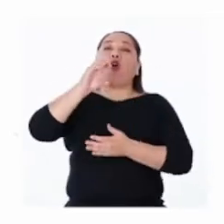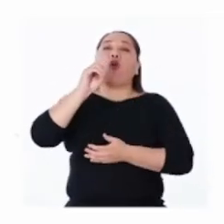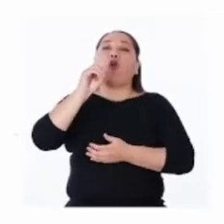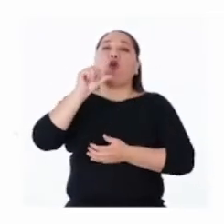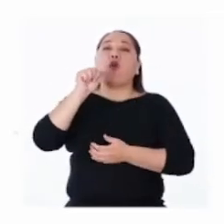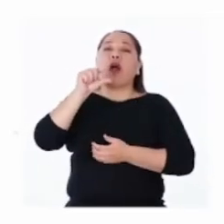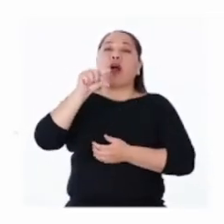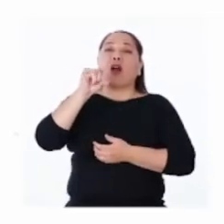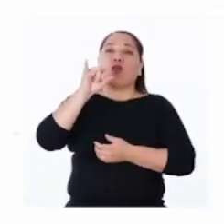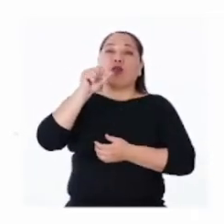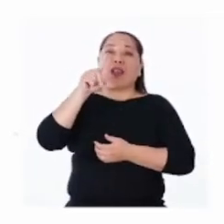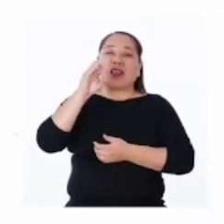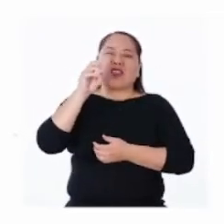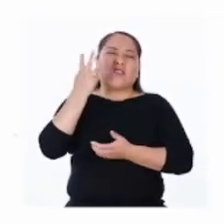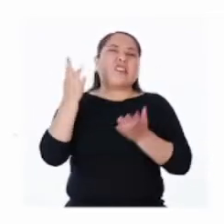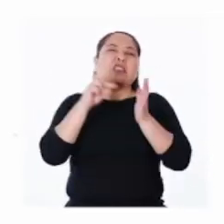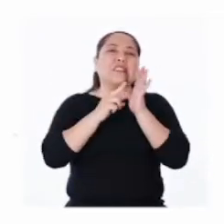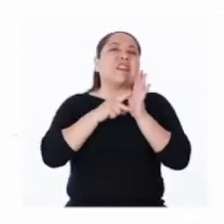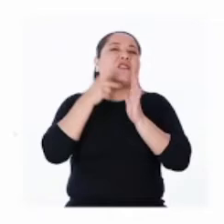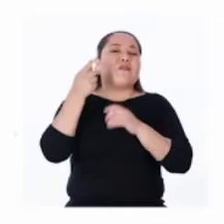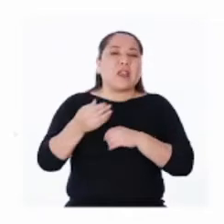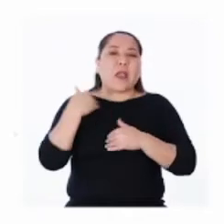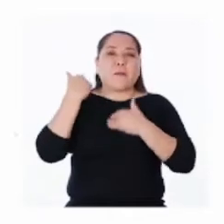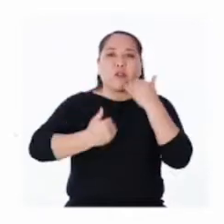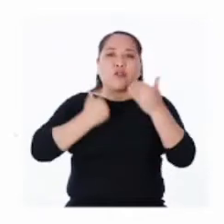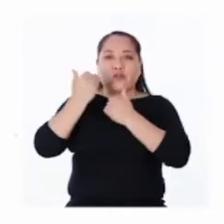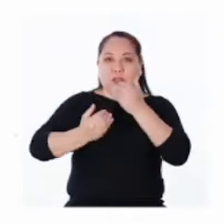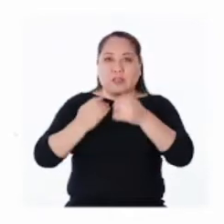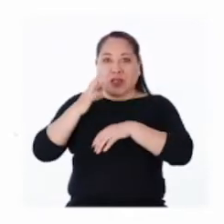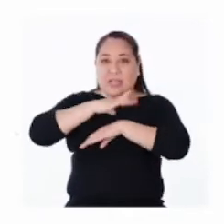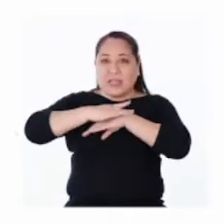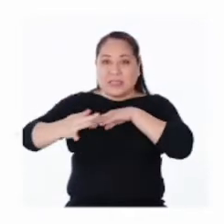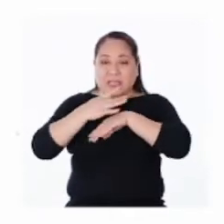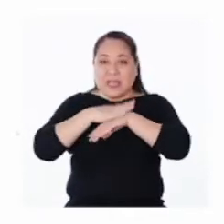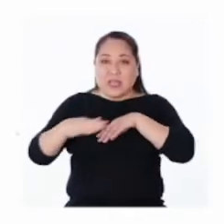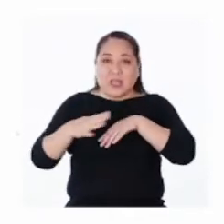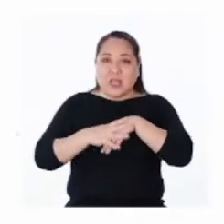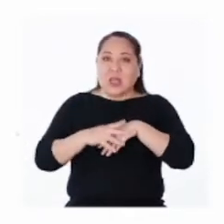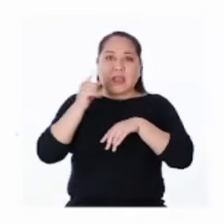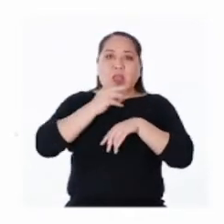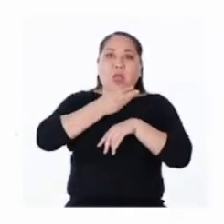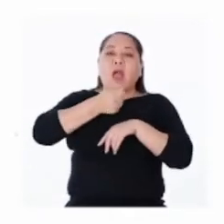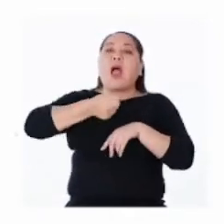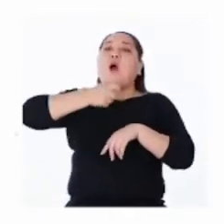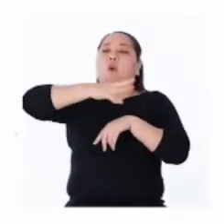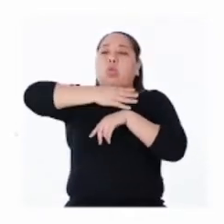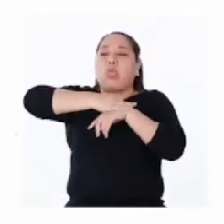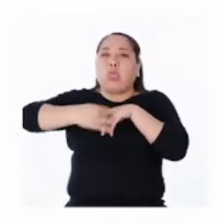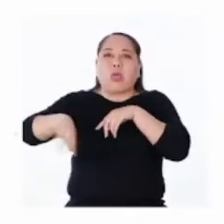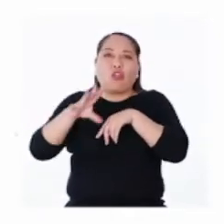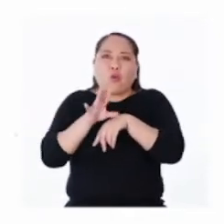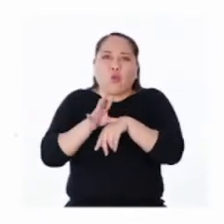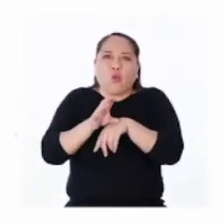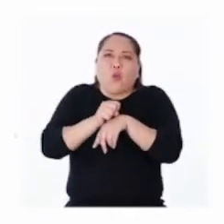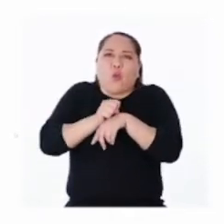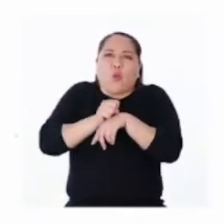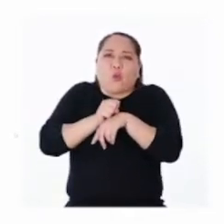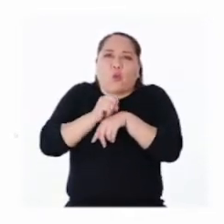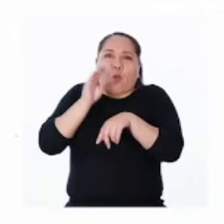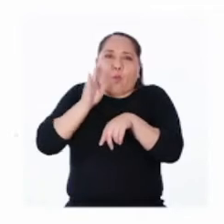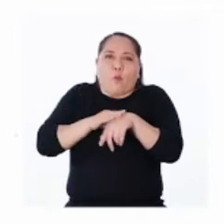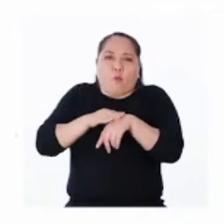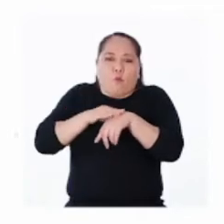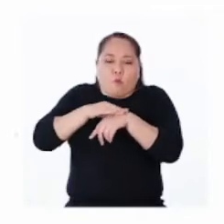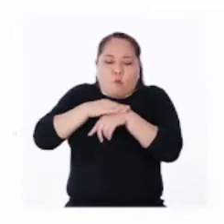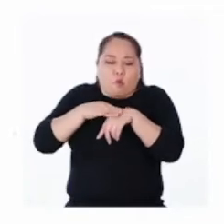sanguínea. Recordemos que se denomina coagulación al proceso por el cual la sangre pierde su liquidez, convirtiéndose en un